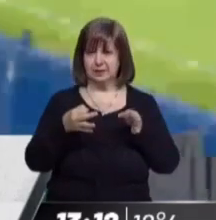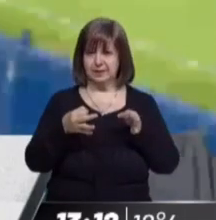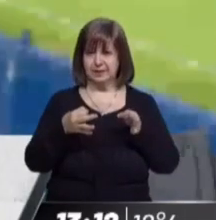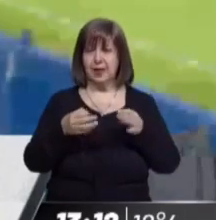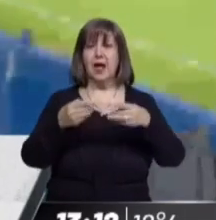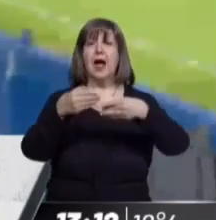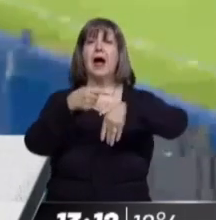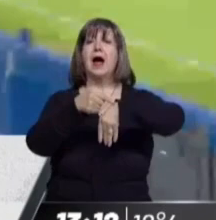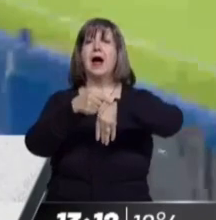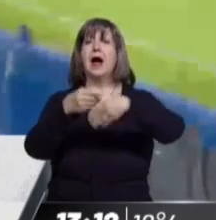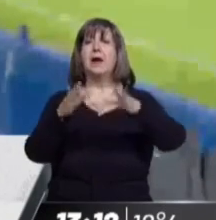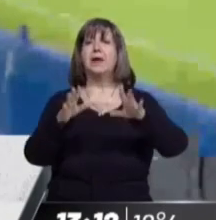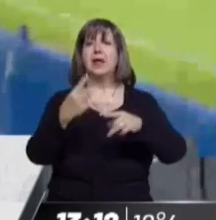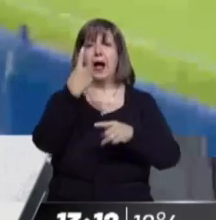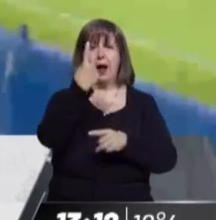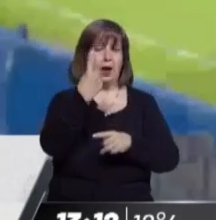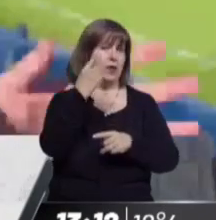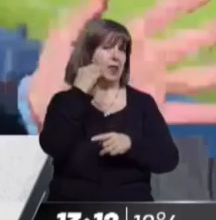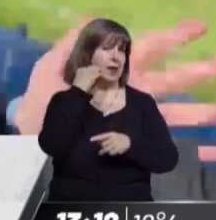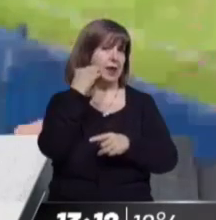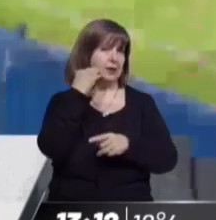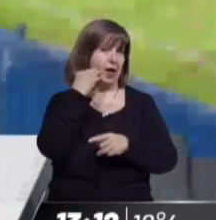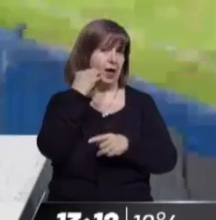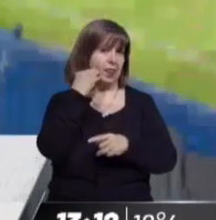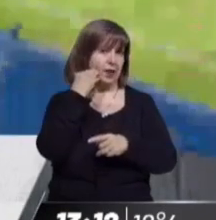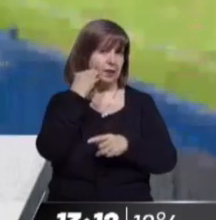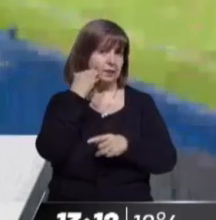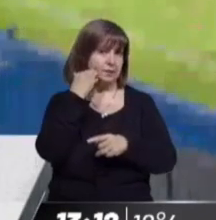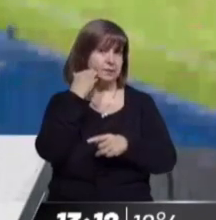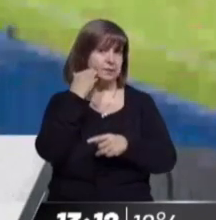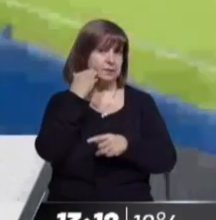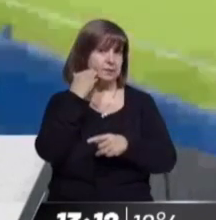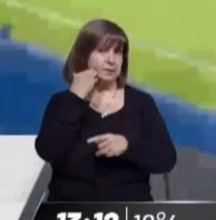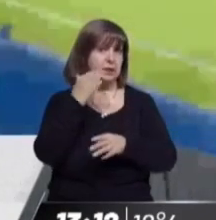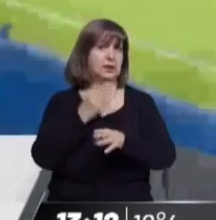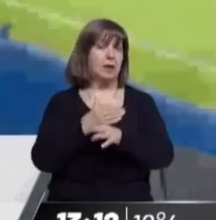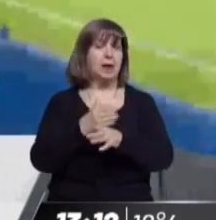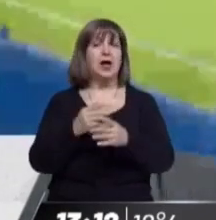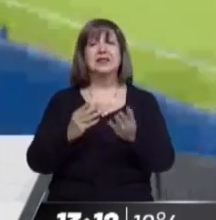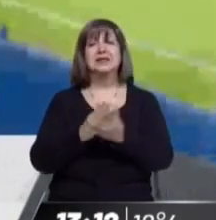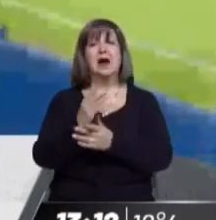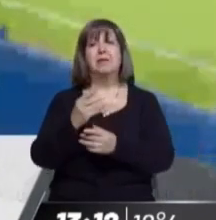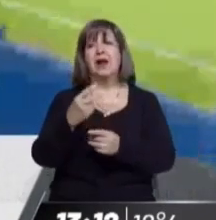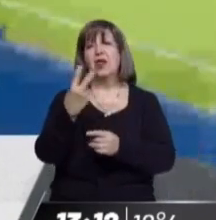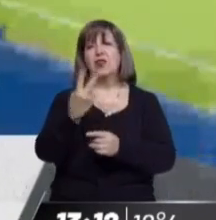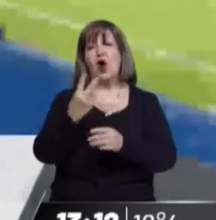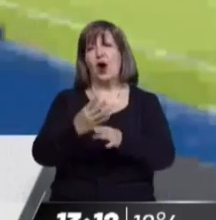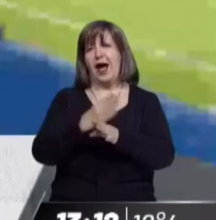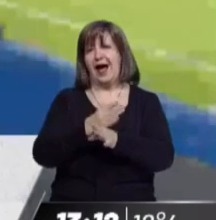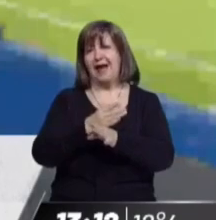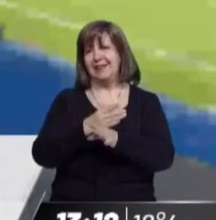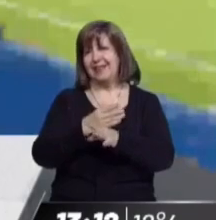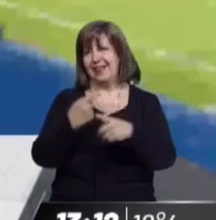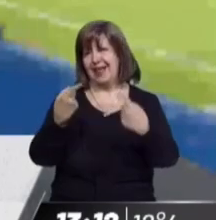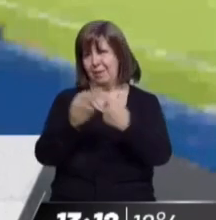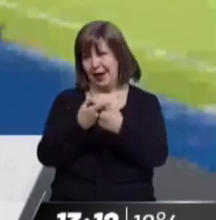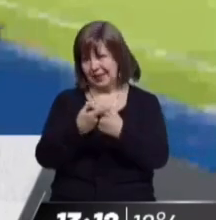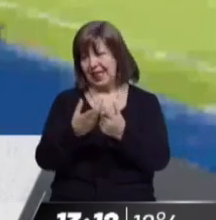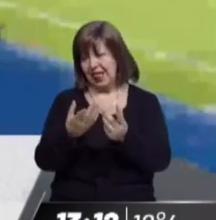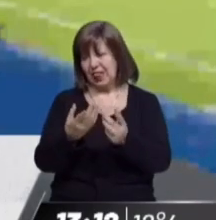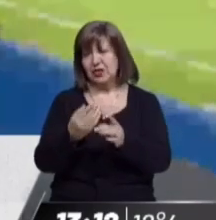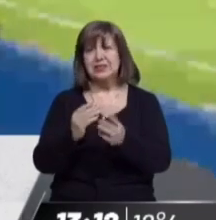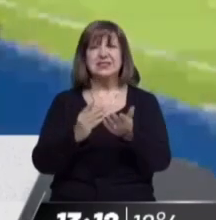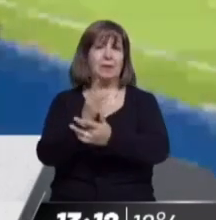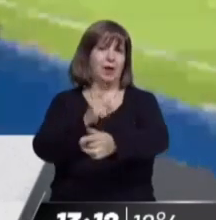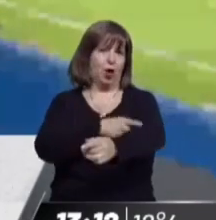la apertura va a ser a las 13 horas hemos estado por lo general se abre 2 horas antes de del comienzo